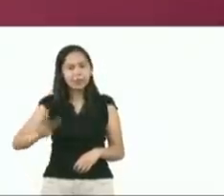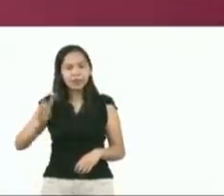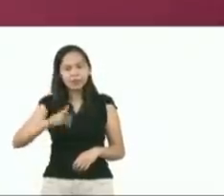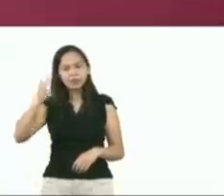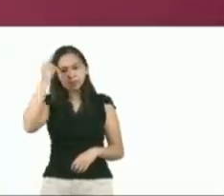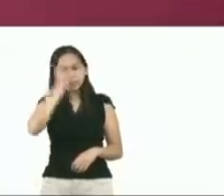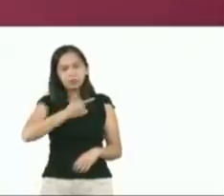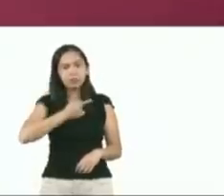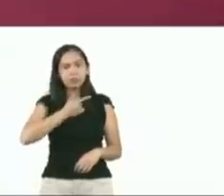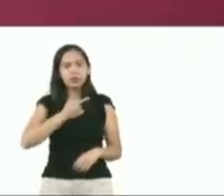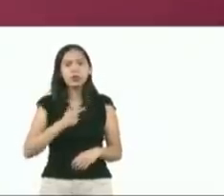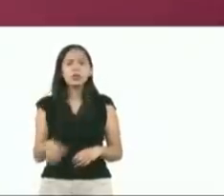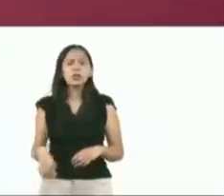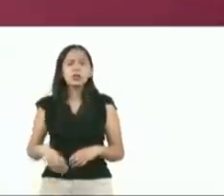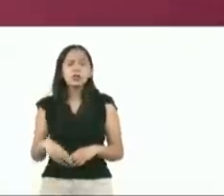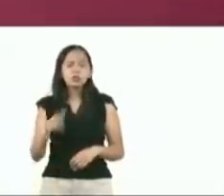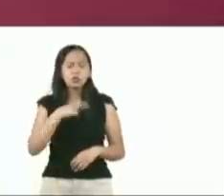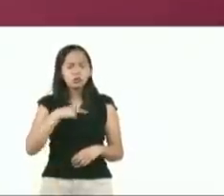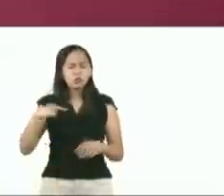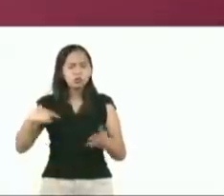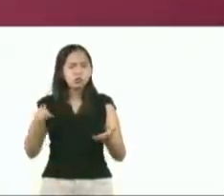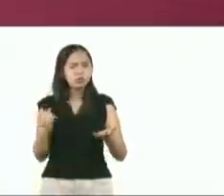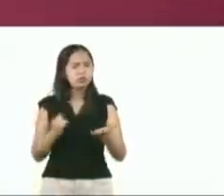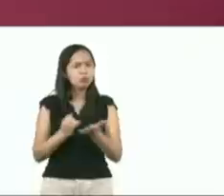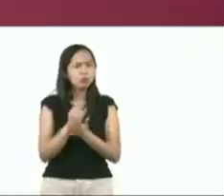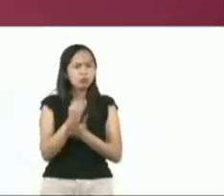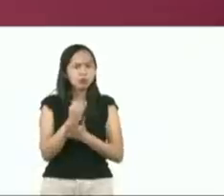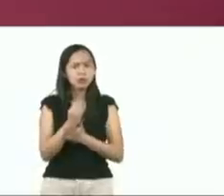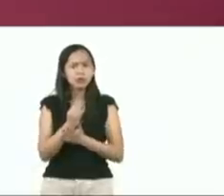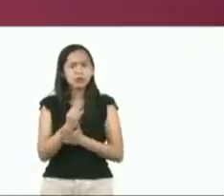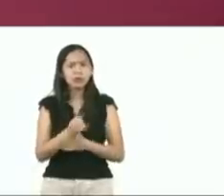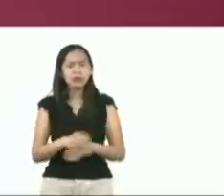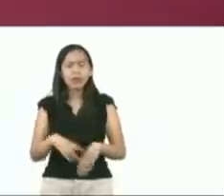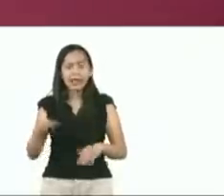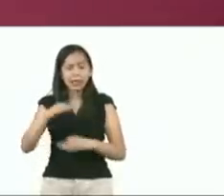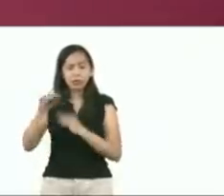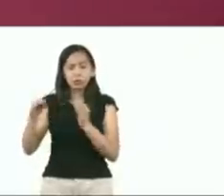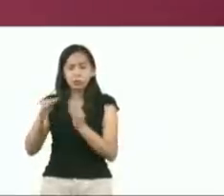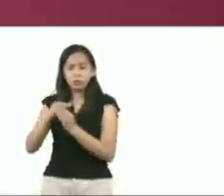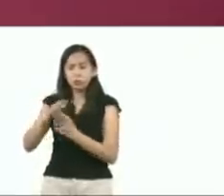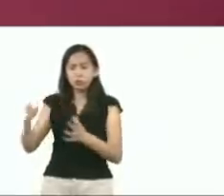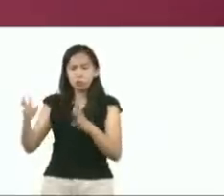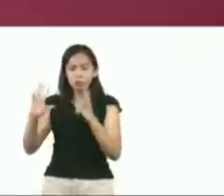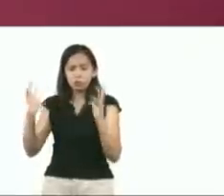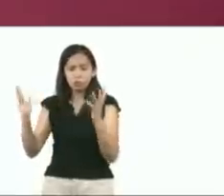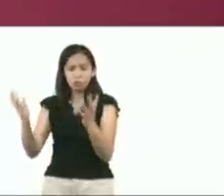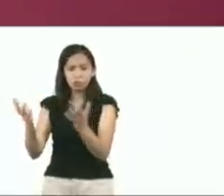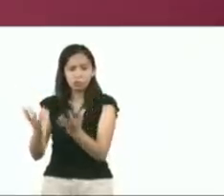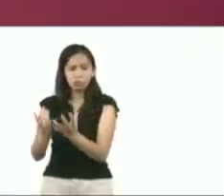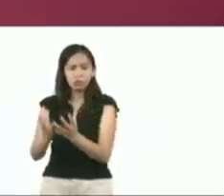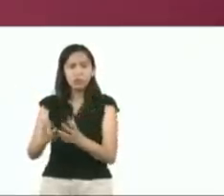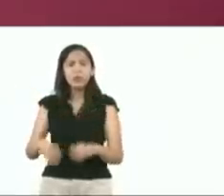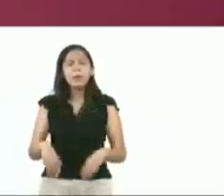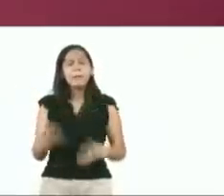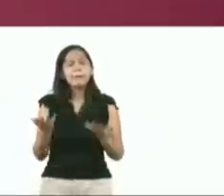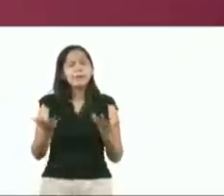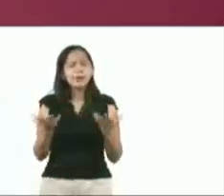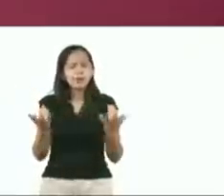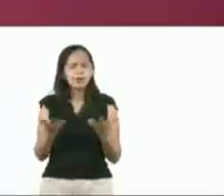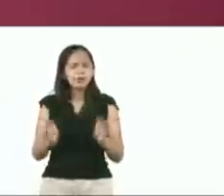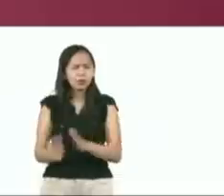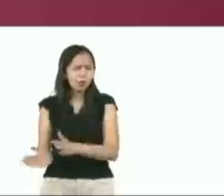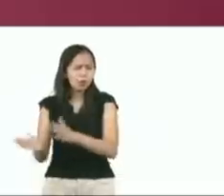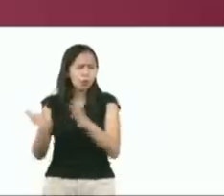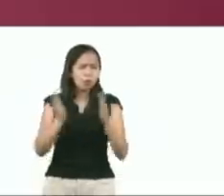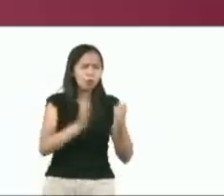la noche, cuando tomamos la decisión idónea entre todas y todos de posponer la clase de